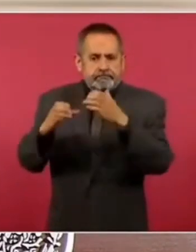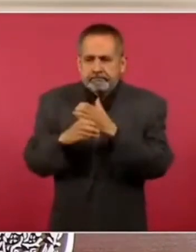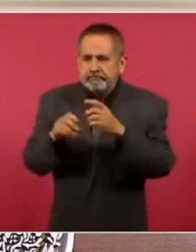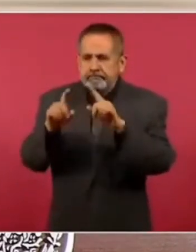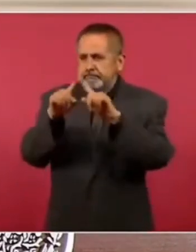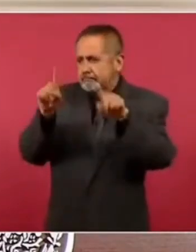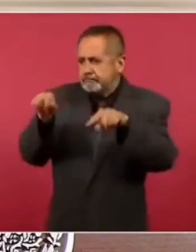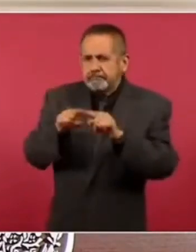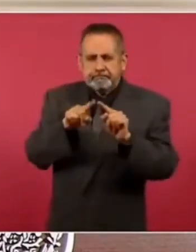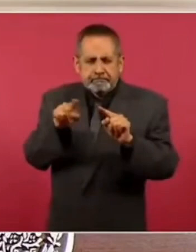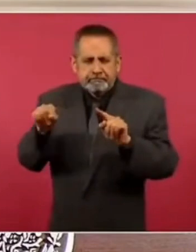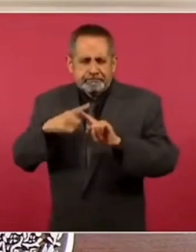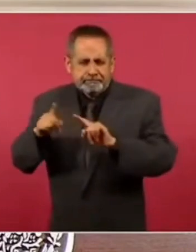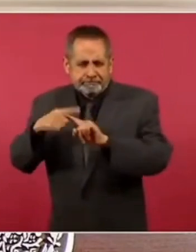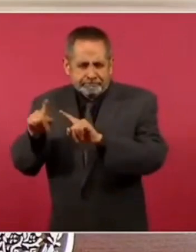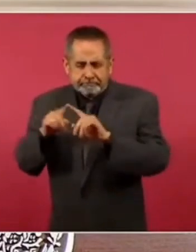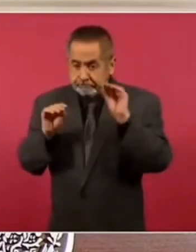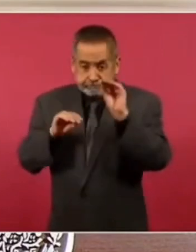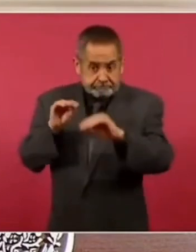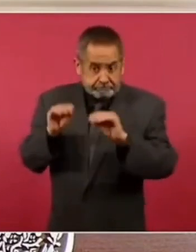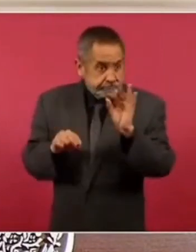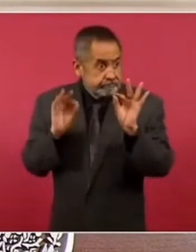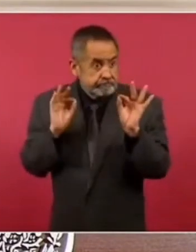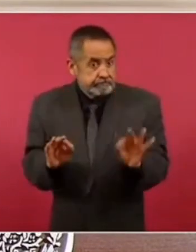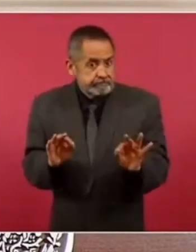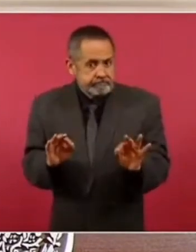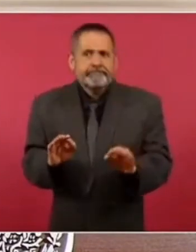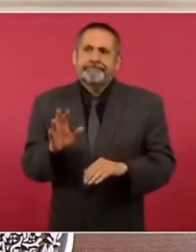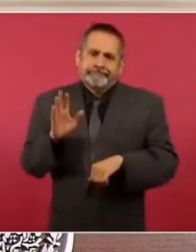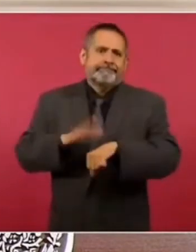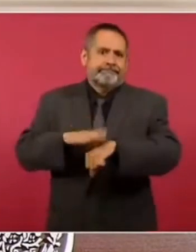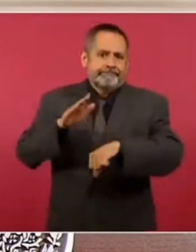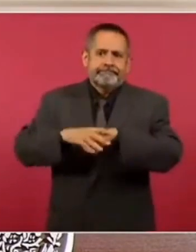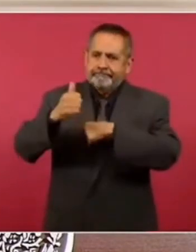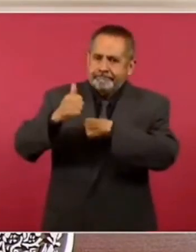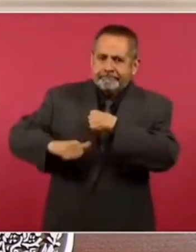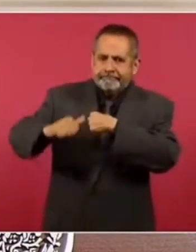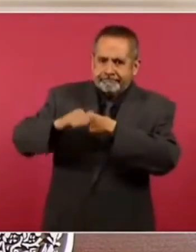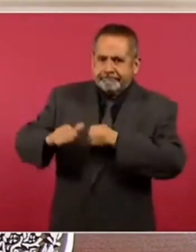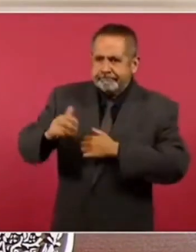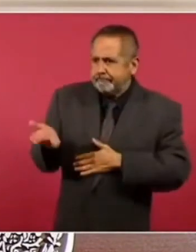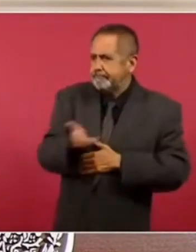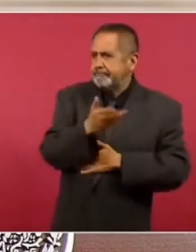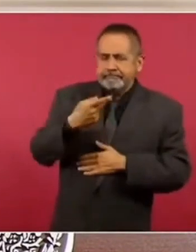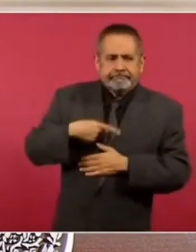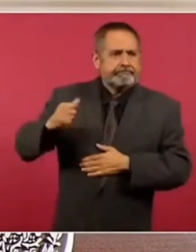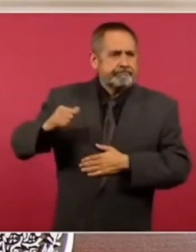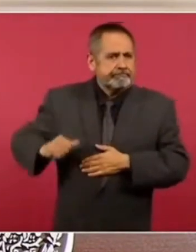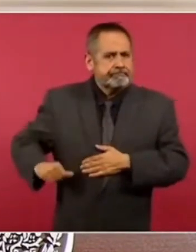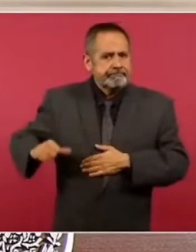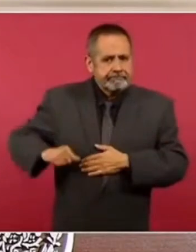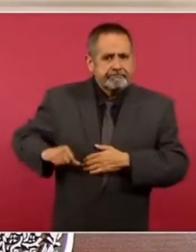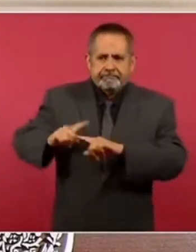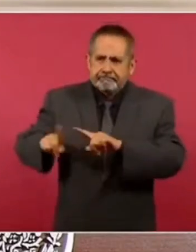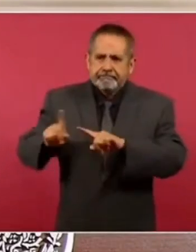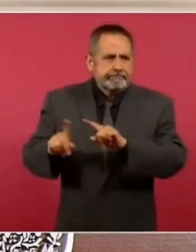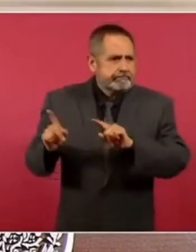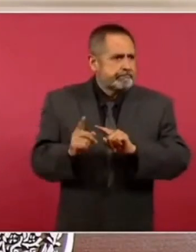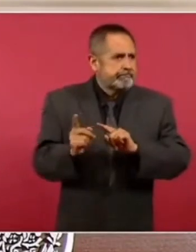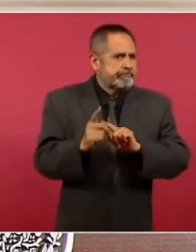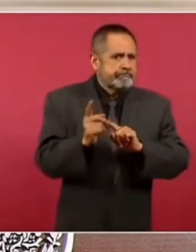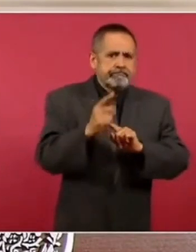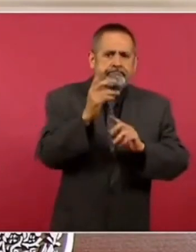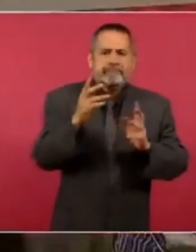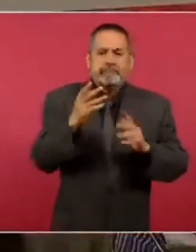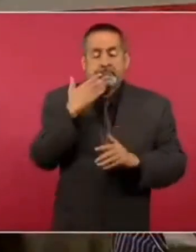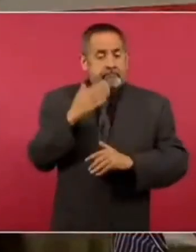obviamente incrementando el número de quirófanos, pues tenemos más cirugías. Y una forma de verlo es con las cirugías promedio diarias